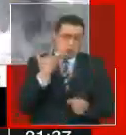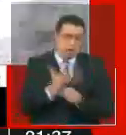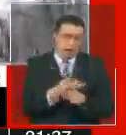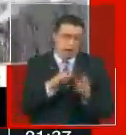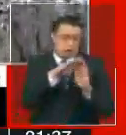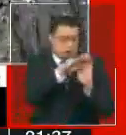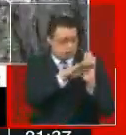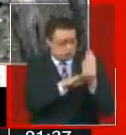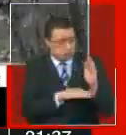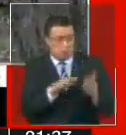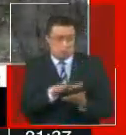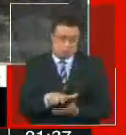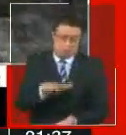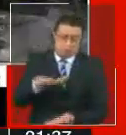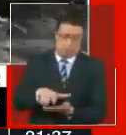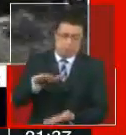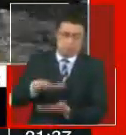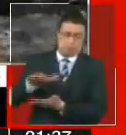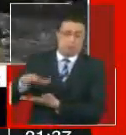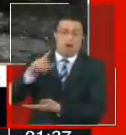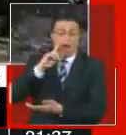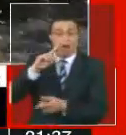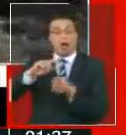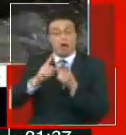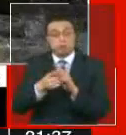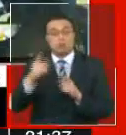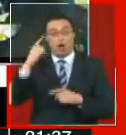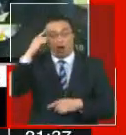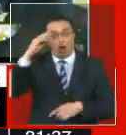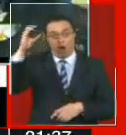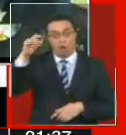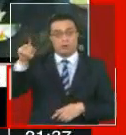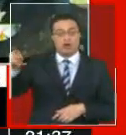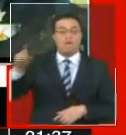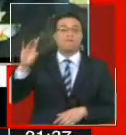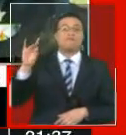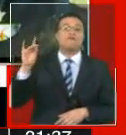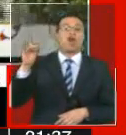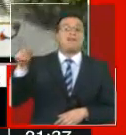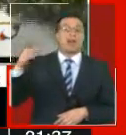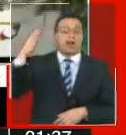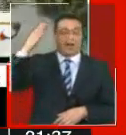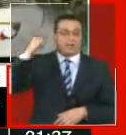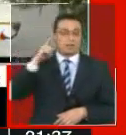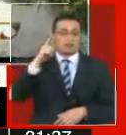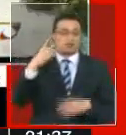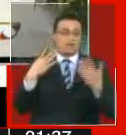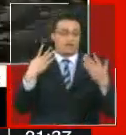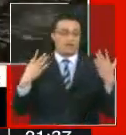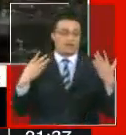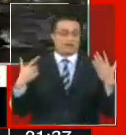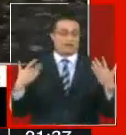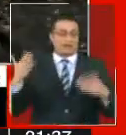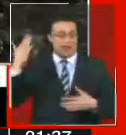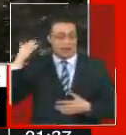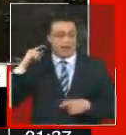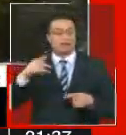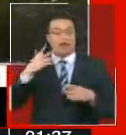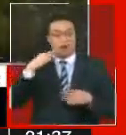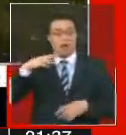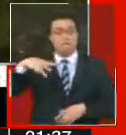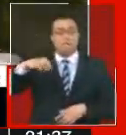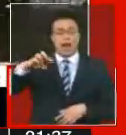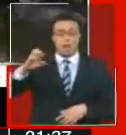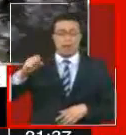amente se han ido recopilando a partir del cambio de postura boliviana en la década de los 90 sino que se funda en cartografía de desde